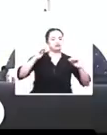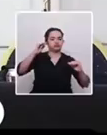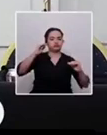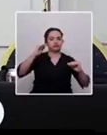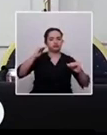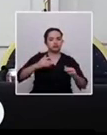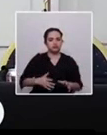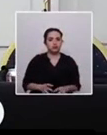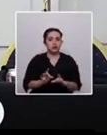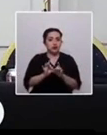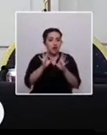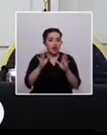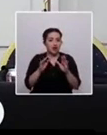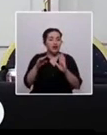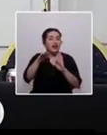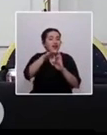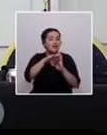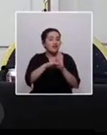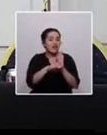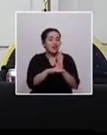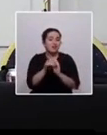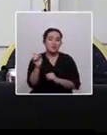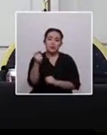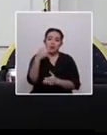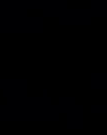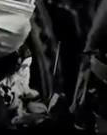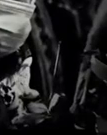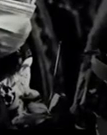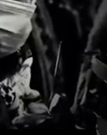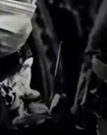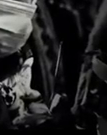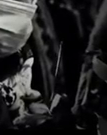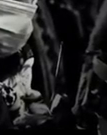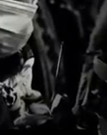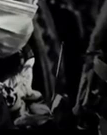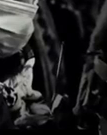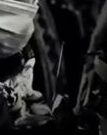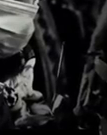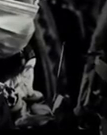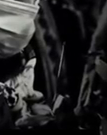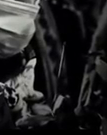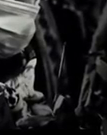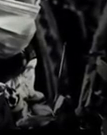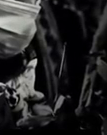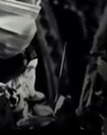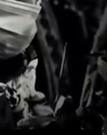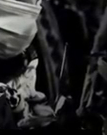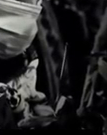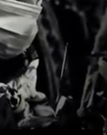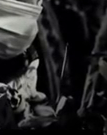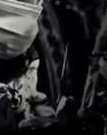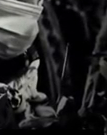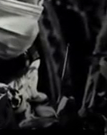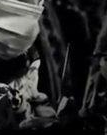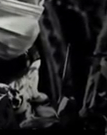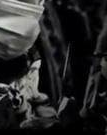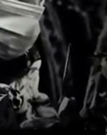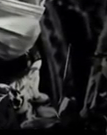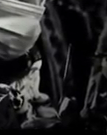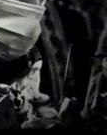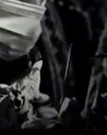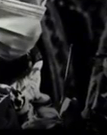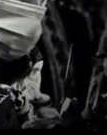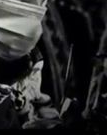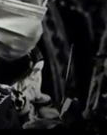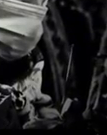Está claro, los niveles son, primero, los pueblos y naciones indígenas. Segundo, la naturaleza y animales. Tercero, y al final,